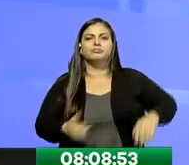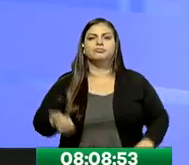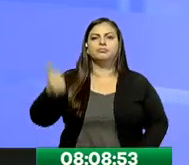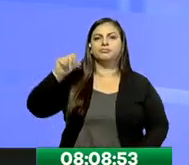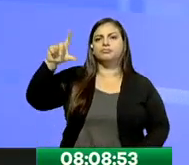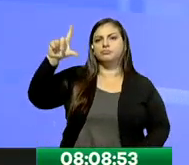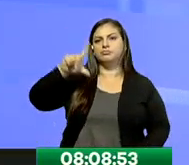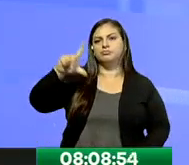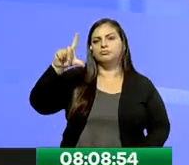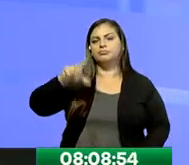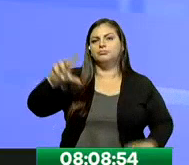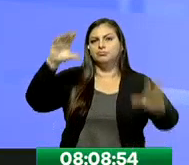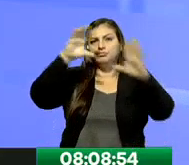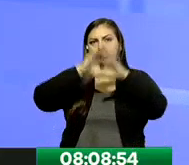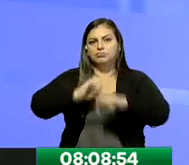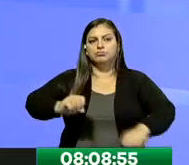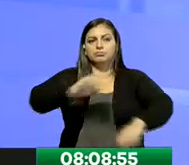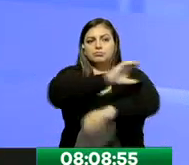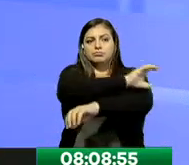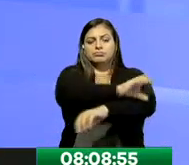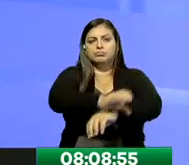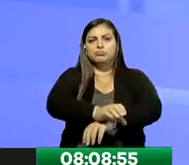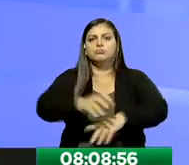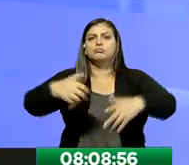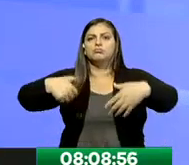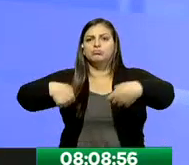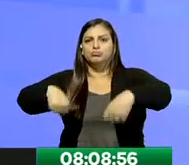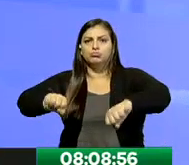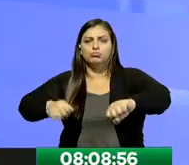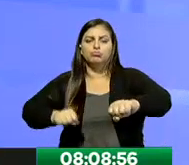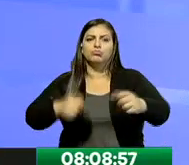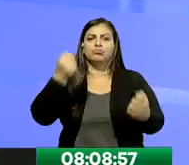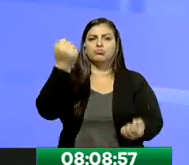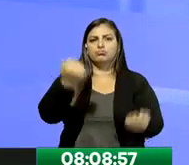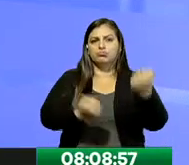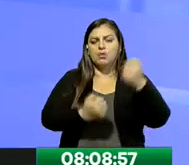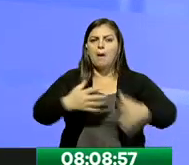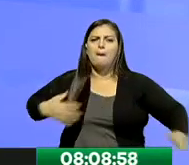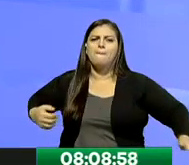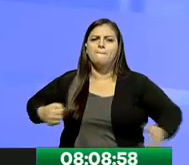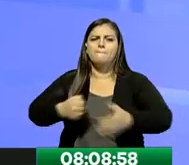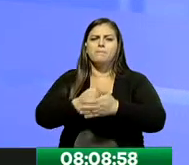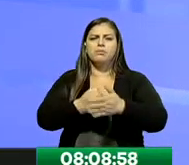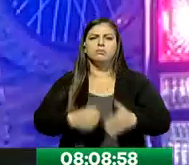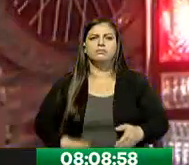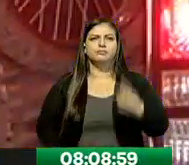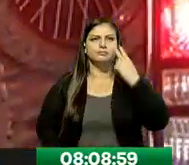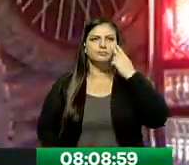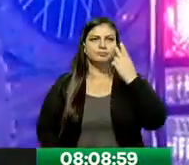a la costa. En ambos percances hubo motocicletas involucradas.